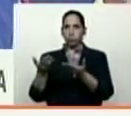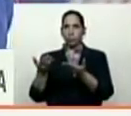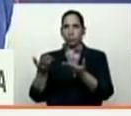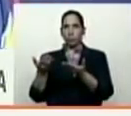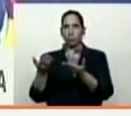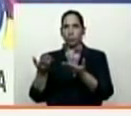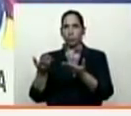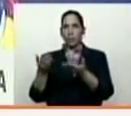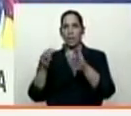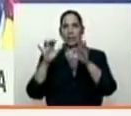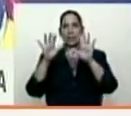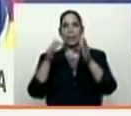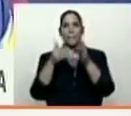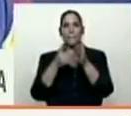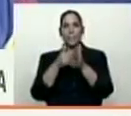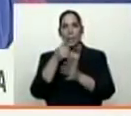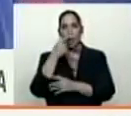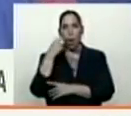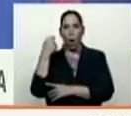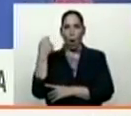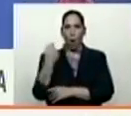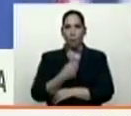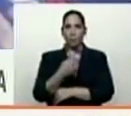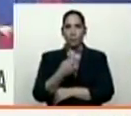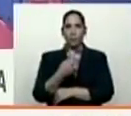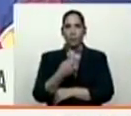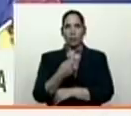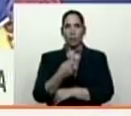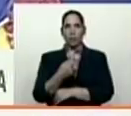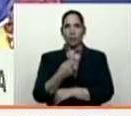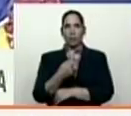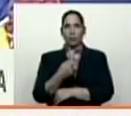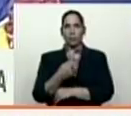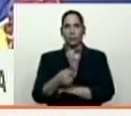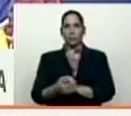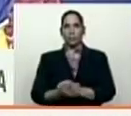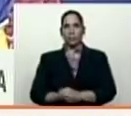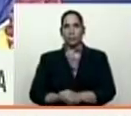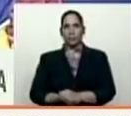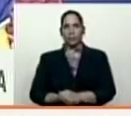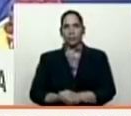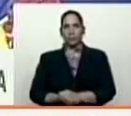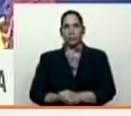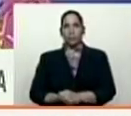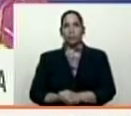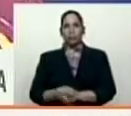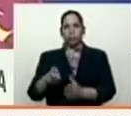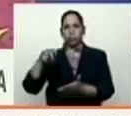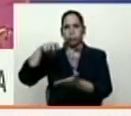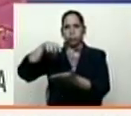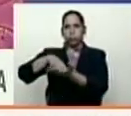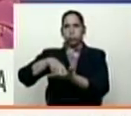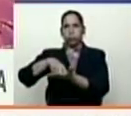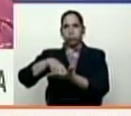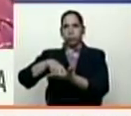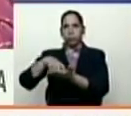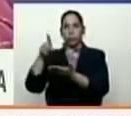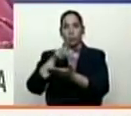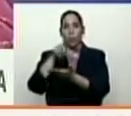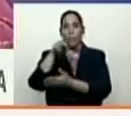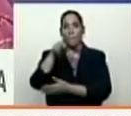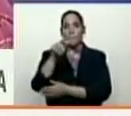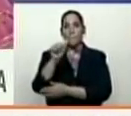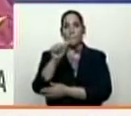no, 10.000 hombres, y pondría de rodillas al mundo. Pero no era paje nada más,